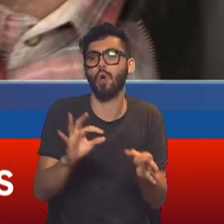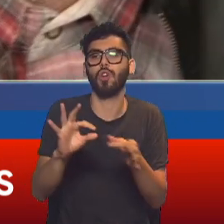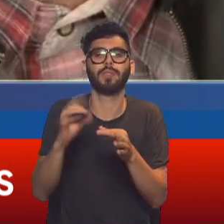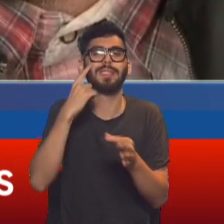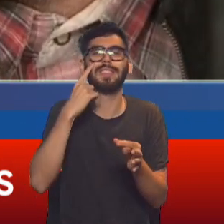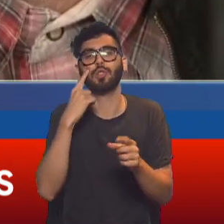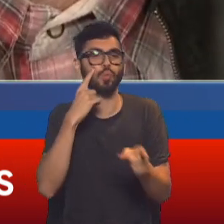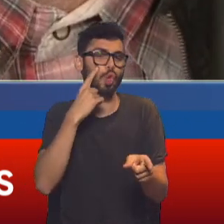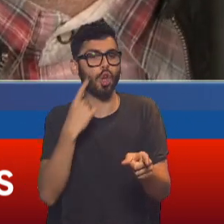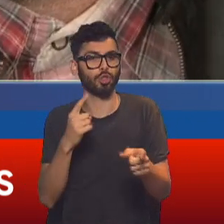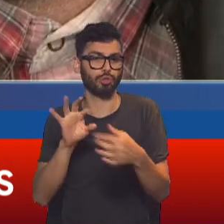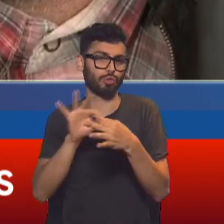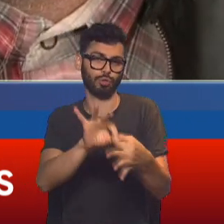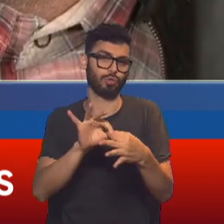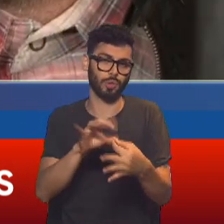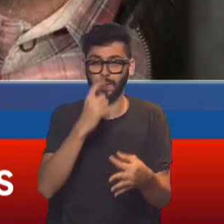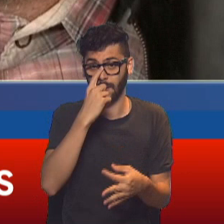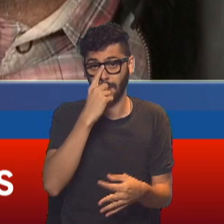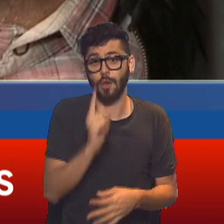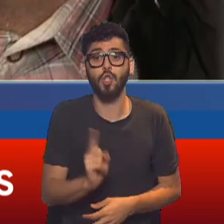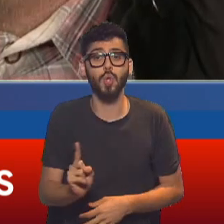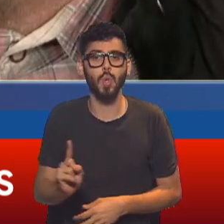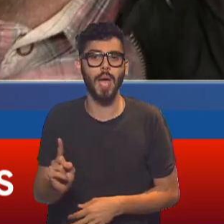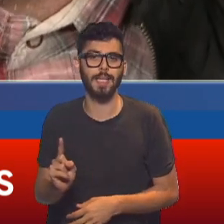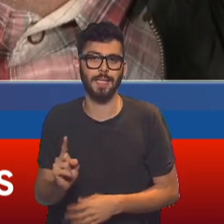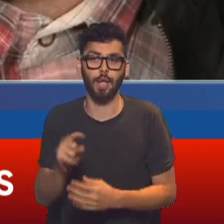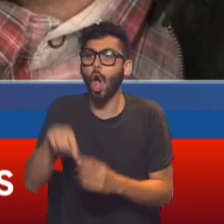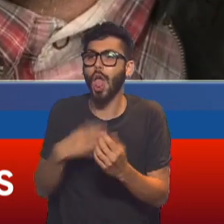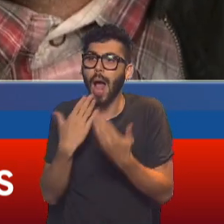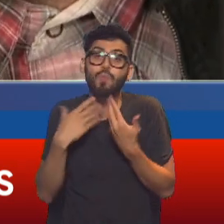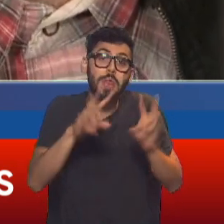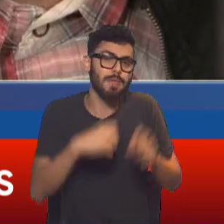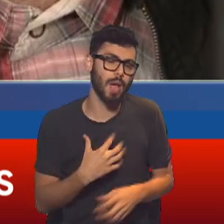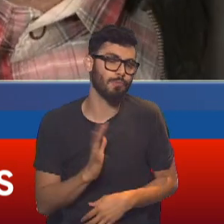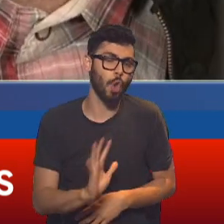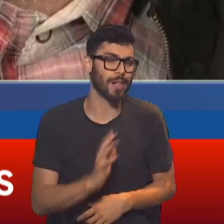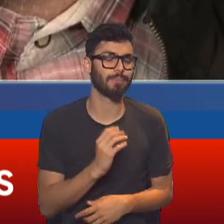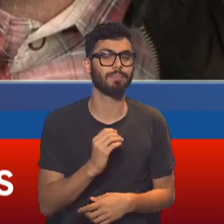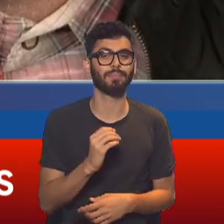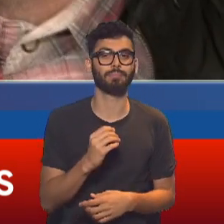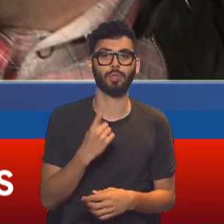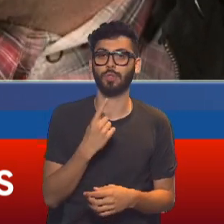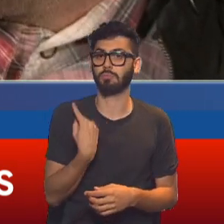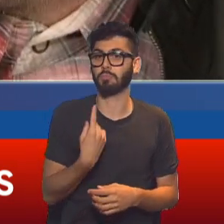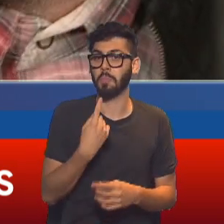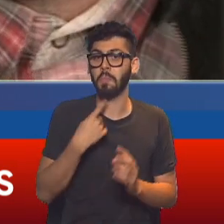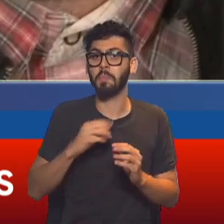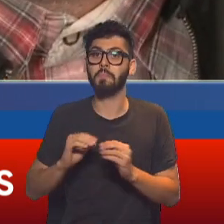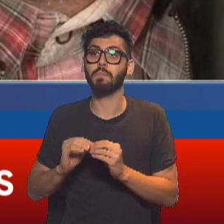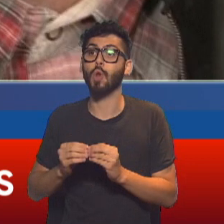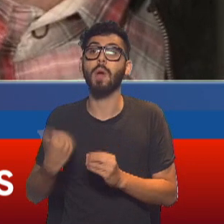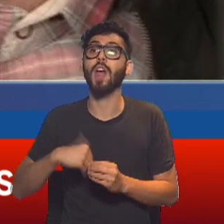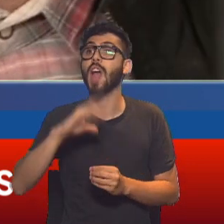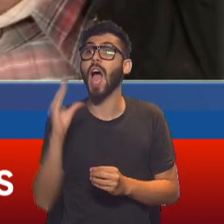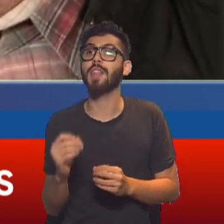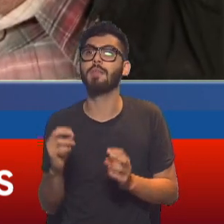institucionales, no forma parte de los puntos que tratamos porque afrontamos a agenda abierta todos los problemas que tiene la